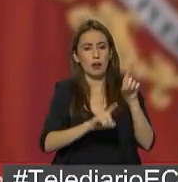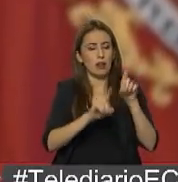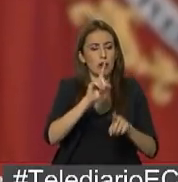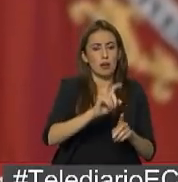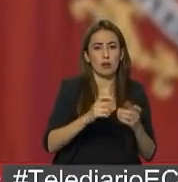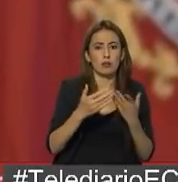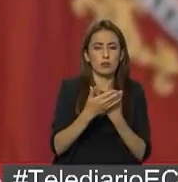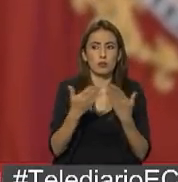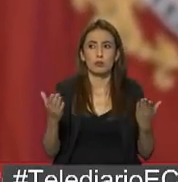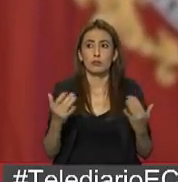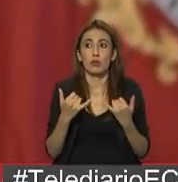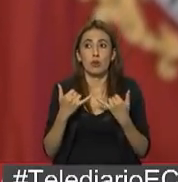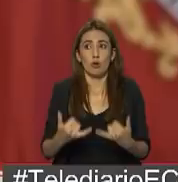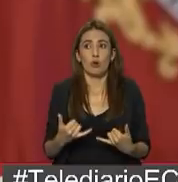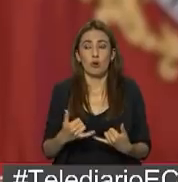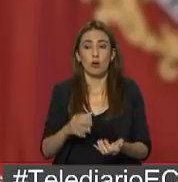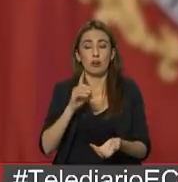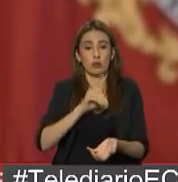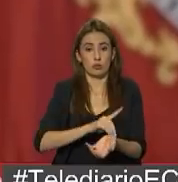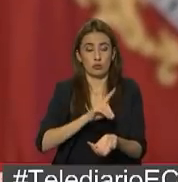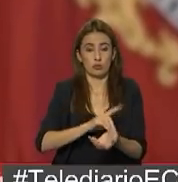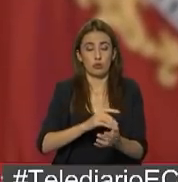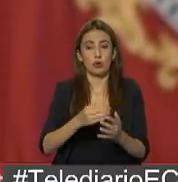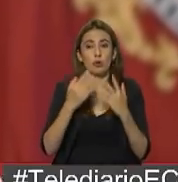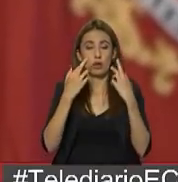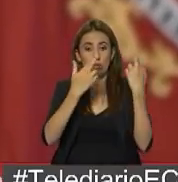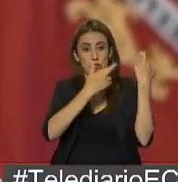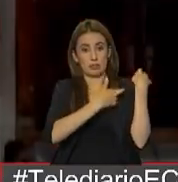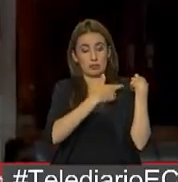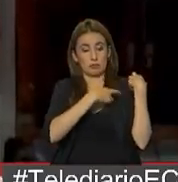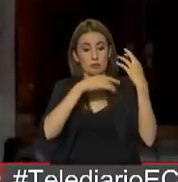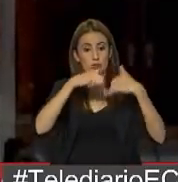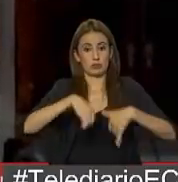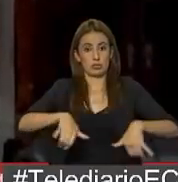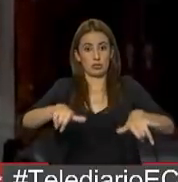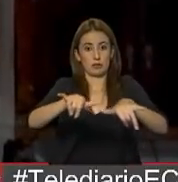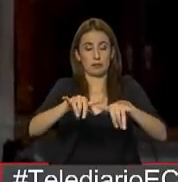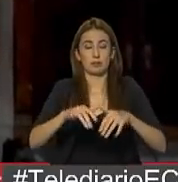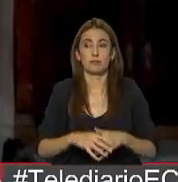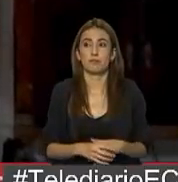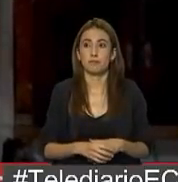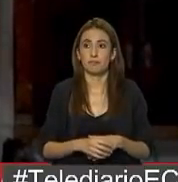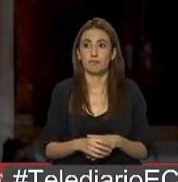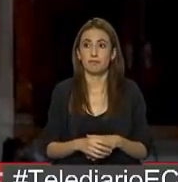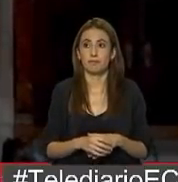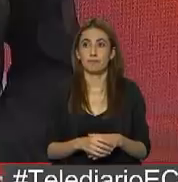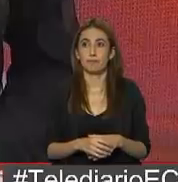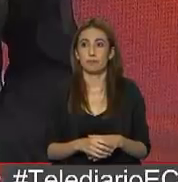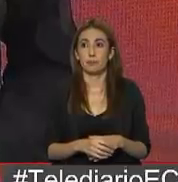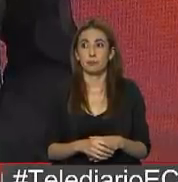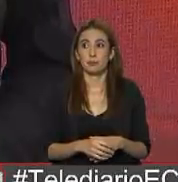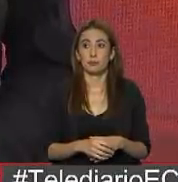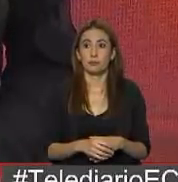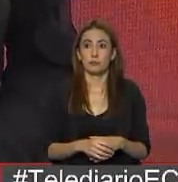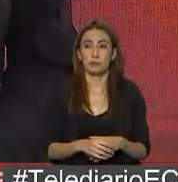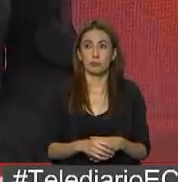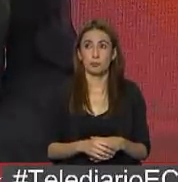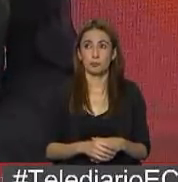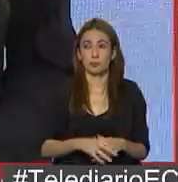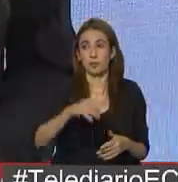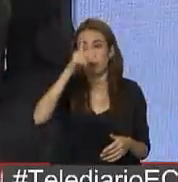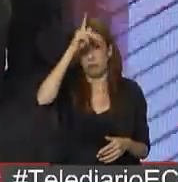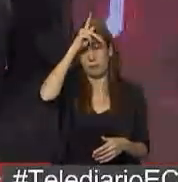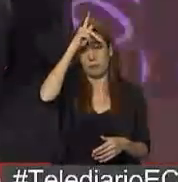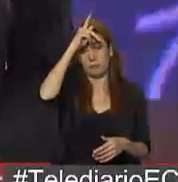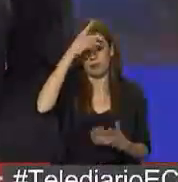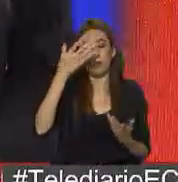ciudadanía. Hoy el doctor Enrique París está al frente de la cartera de Estado. Coralía Pérez, Ecuador TV. Perú liberó